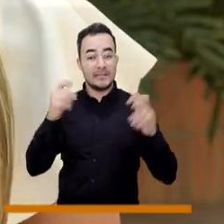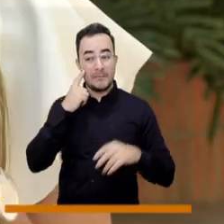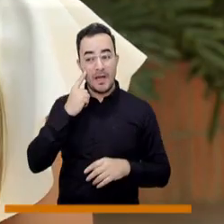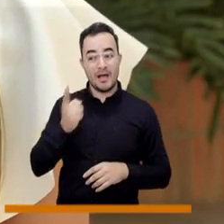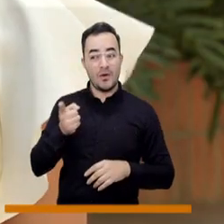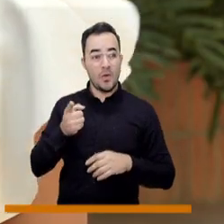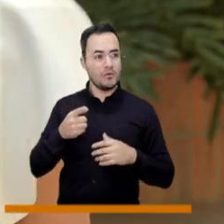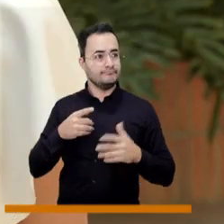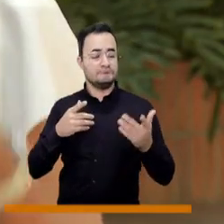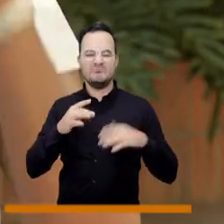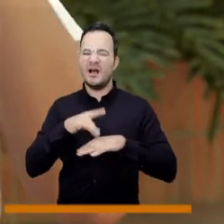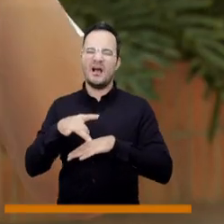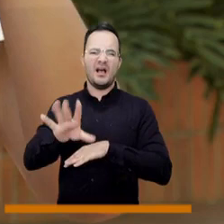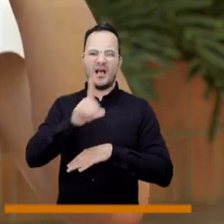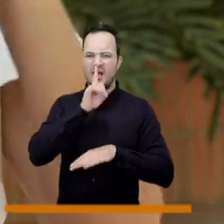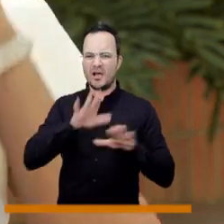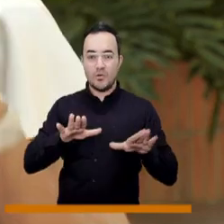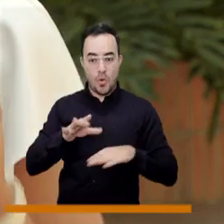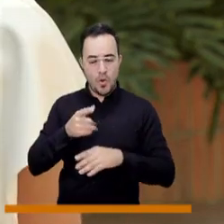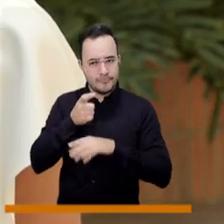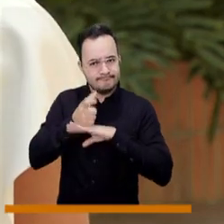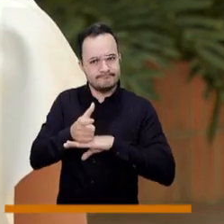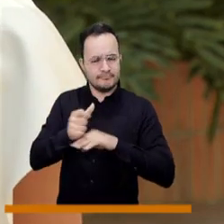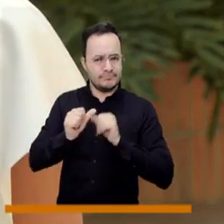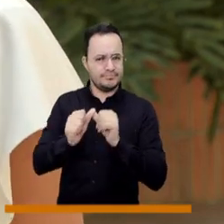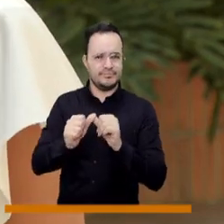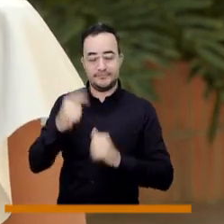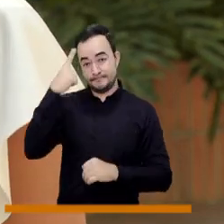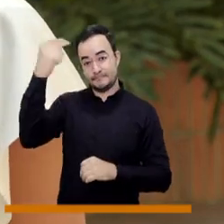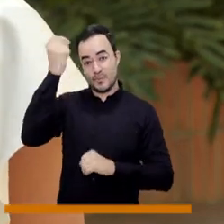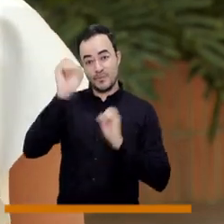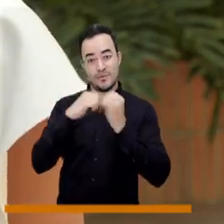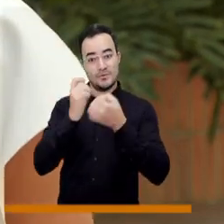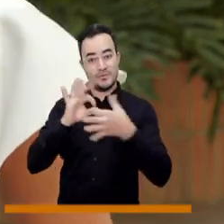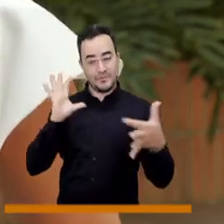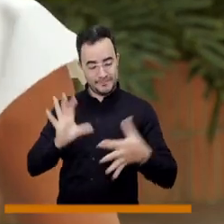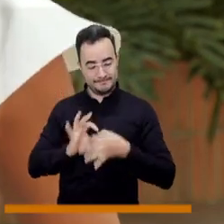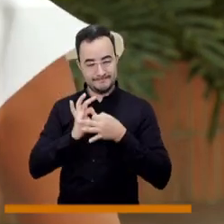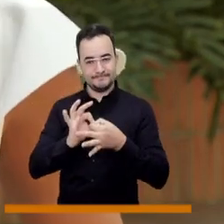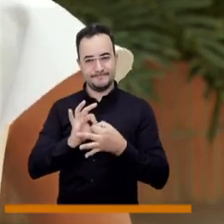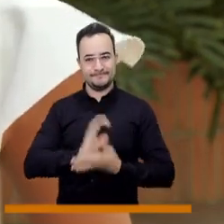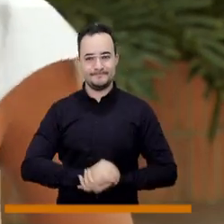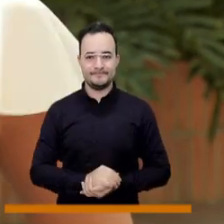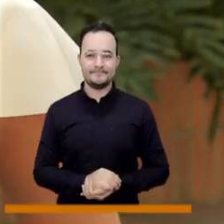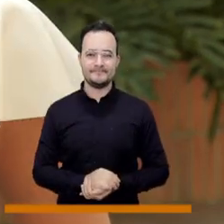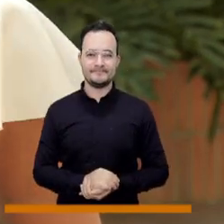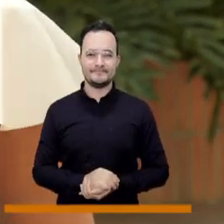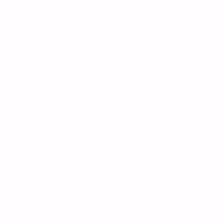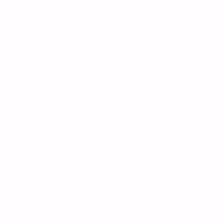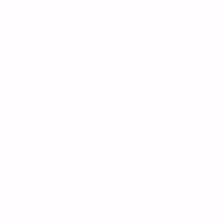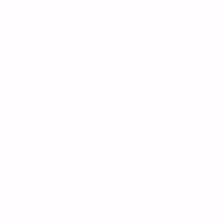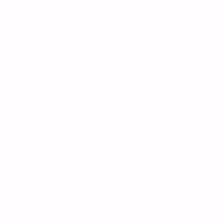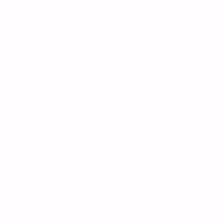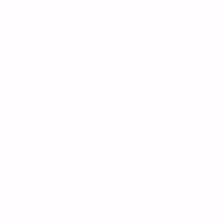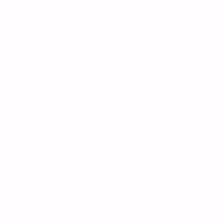ciudadanos. Este es un tema que debe tener control constante, porque el consejo somos tú y yo.